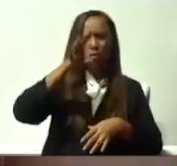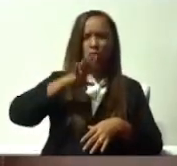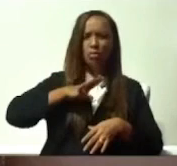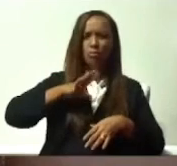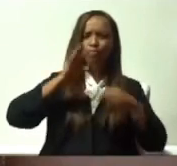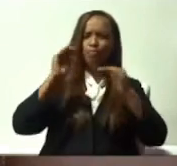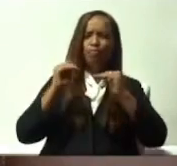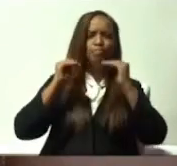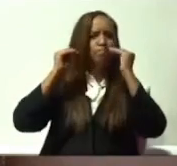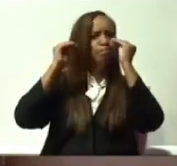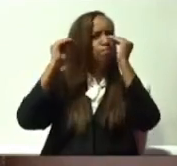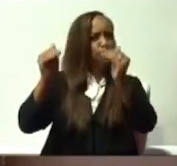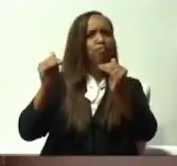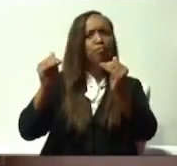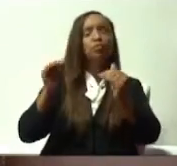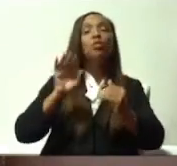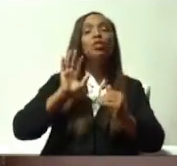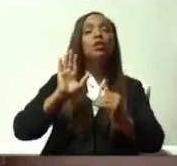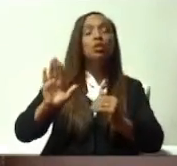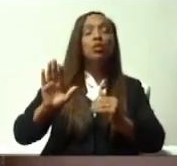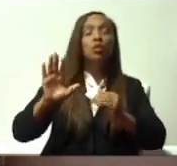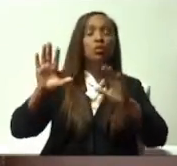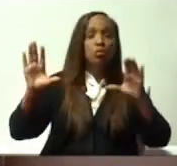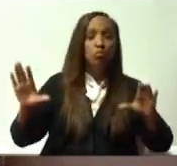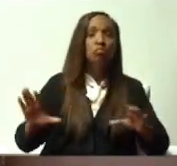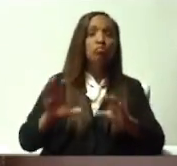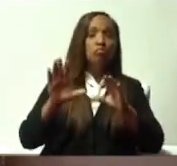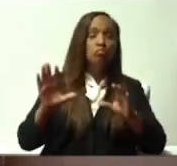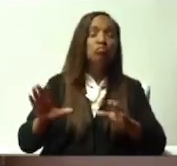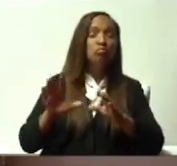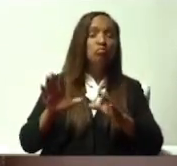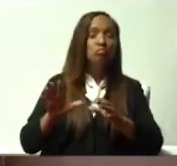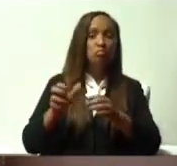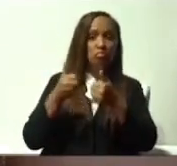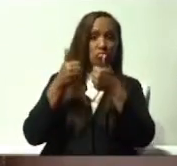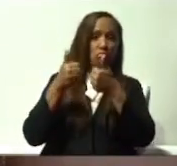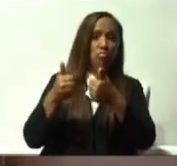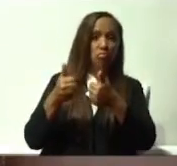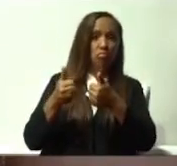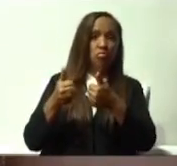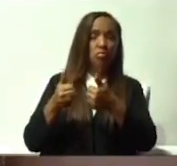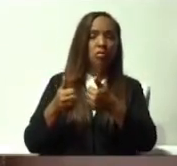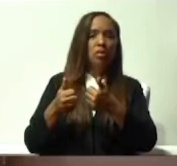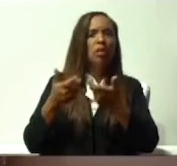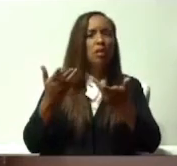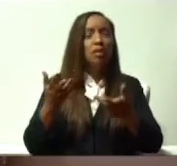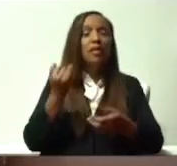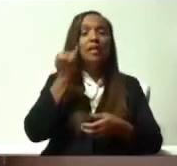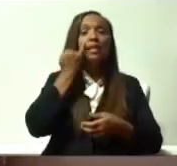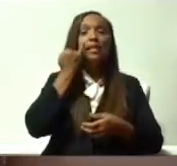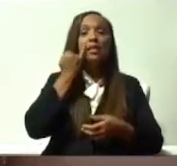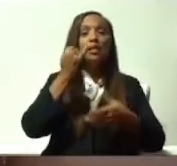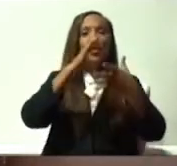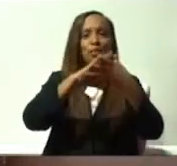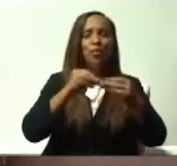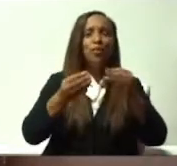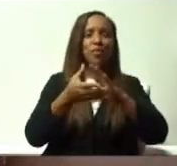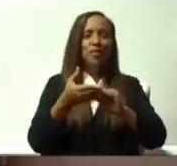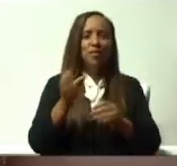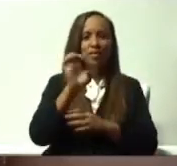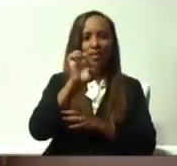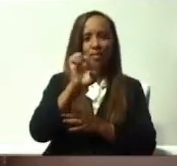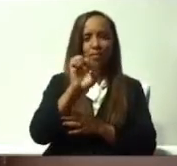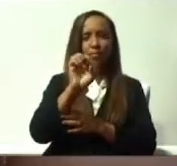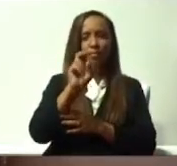poco algunas cosas que se nos quedaron, porque para hablar de Eugenio no basta con el tiempo de esta sesión.